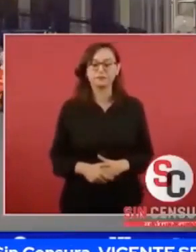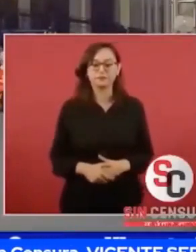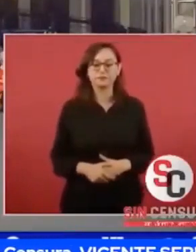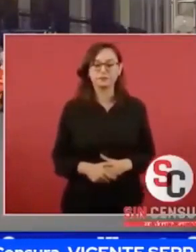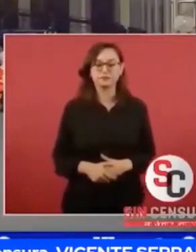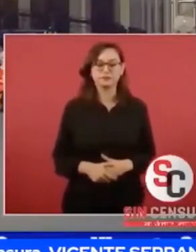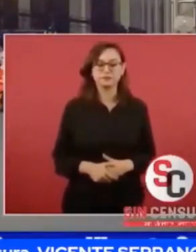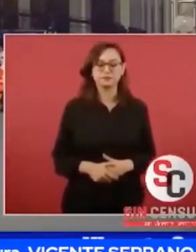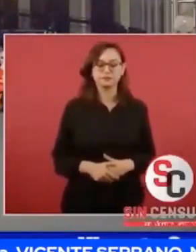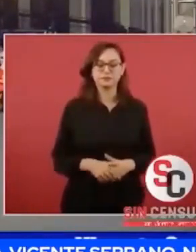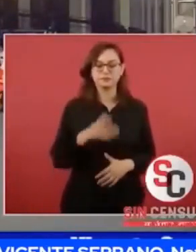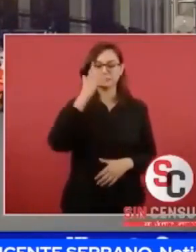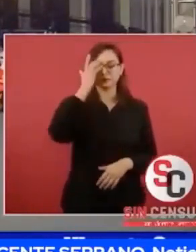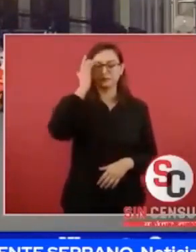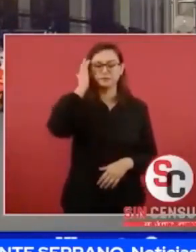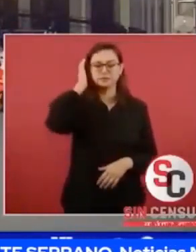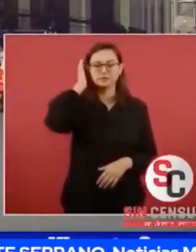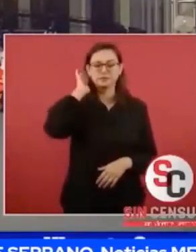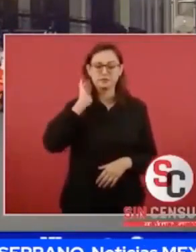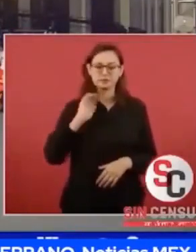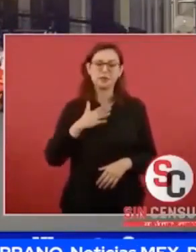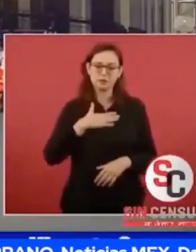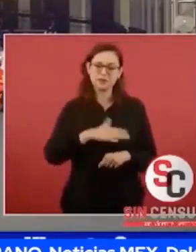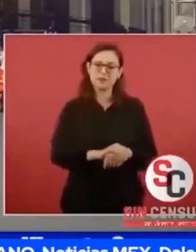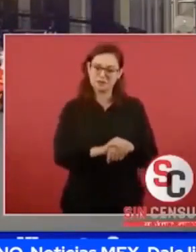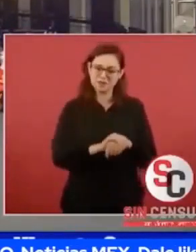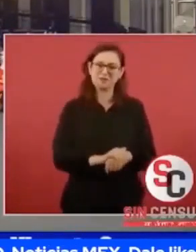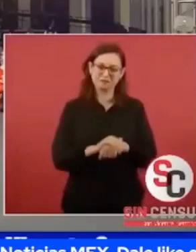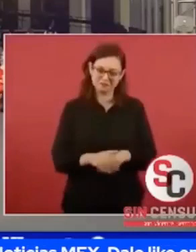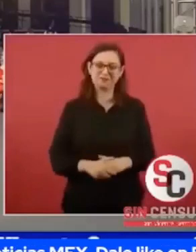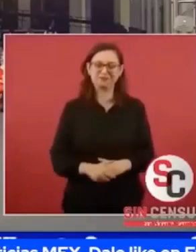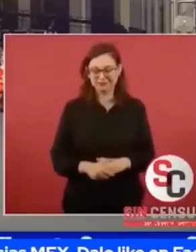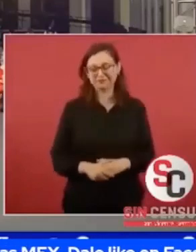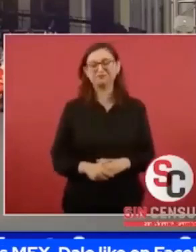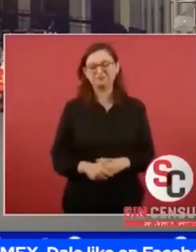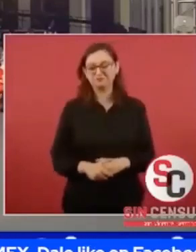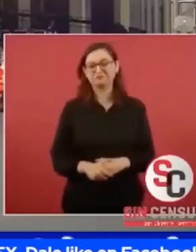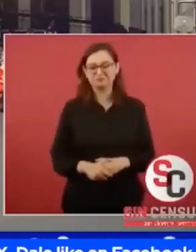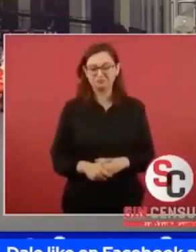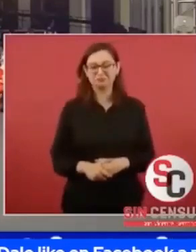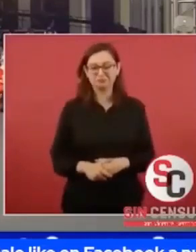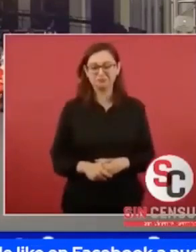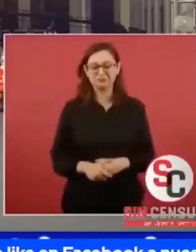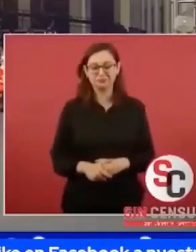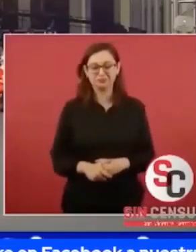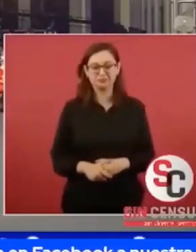sí es mi amigo y es un